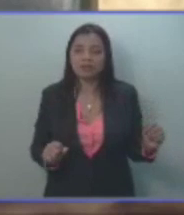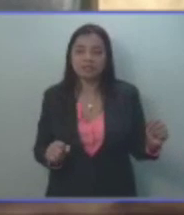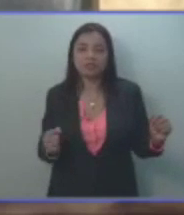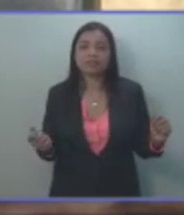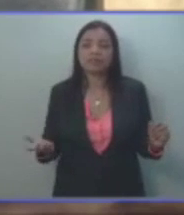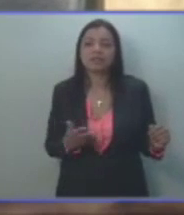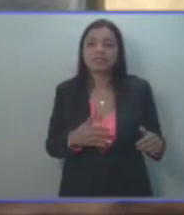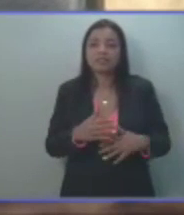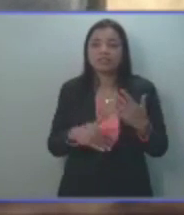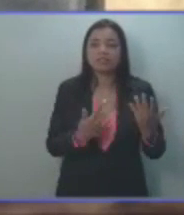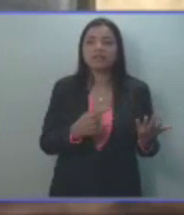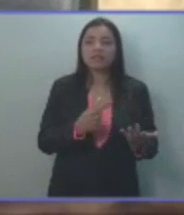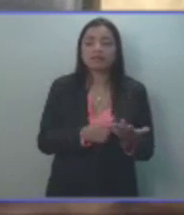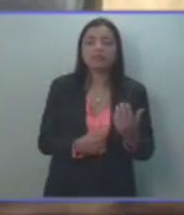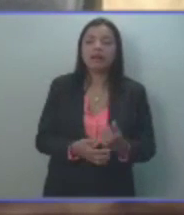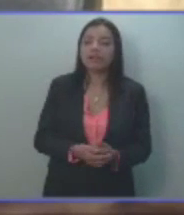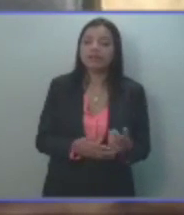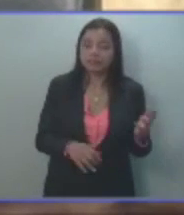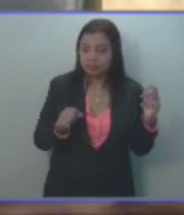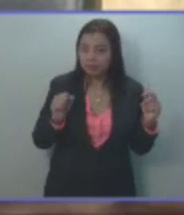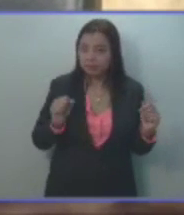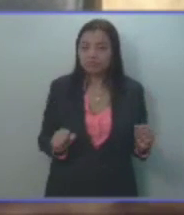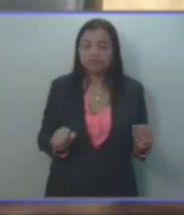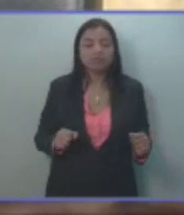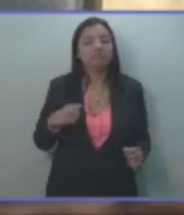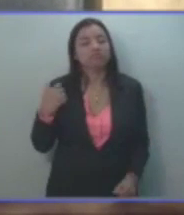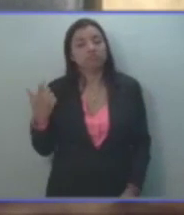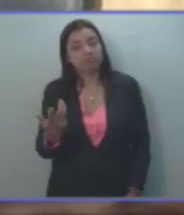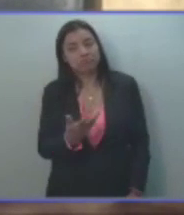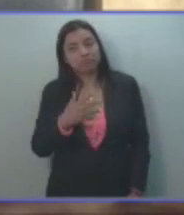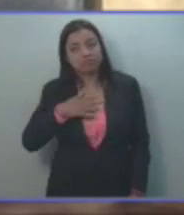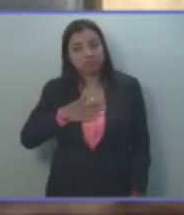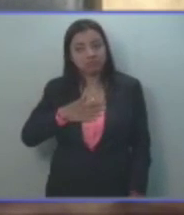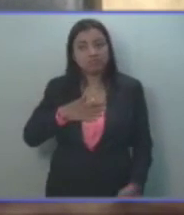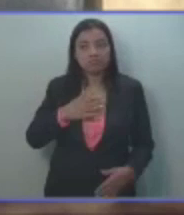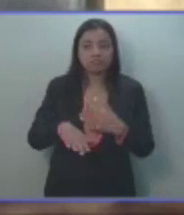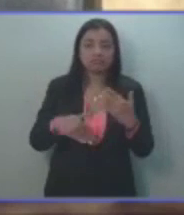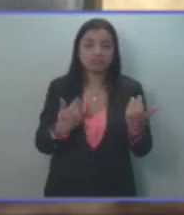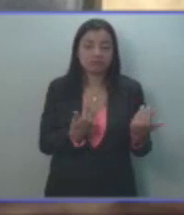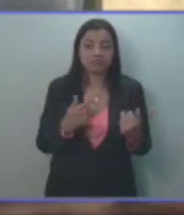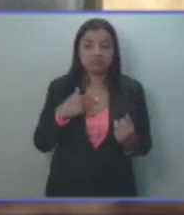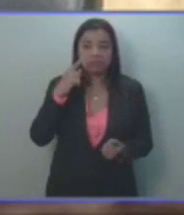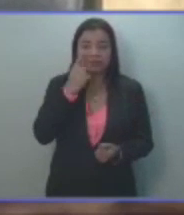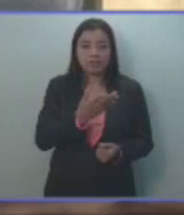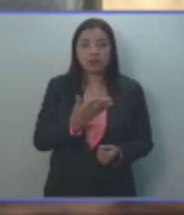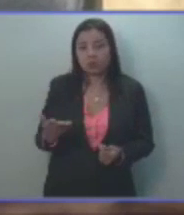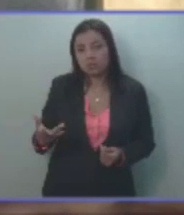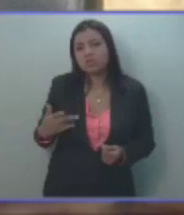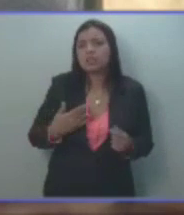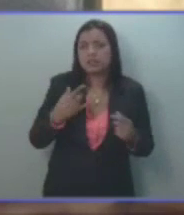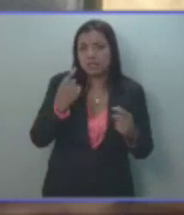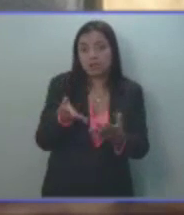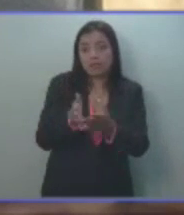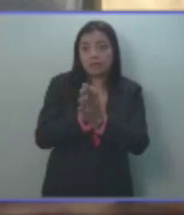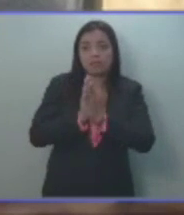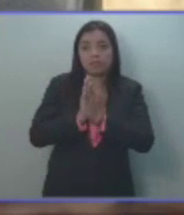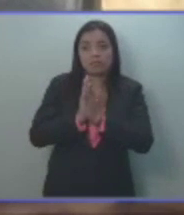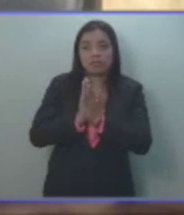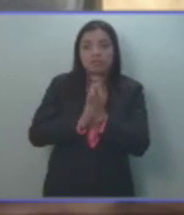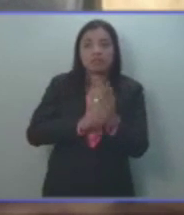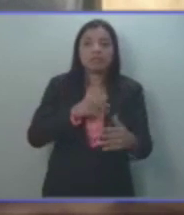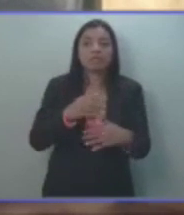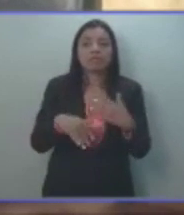darle un soporte mayor. Creemos que una cosa es atender la petición